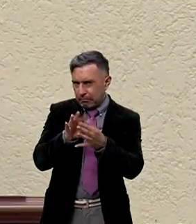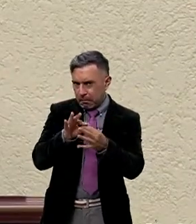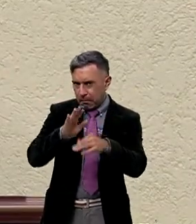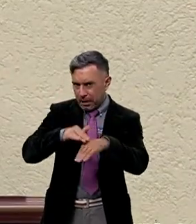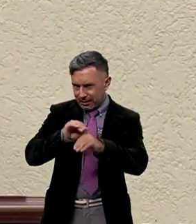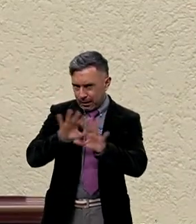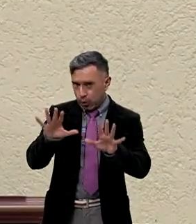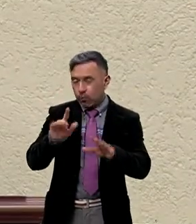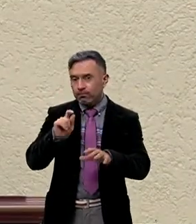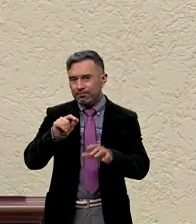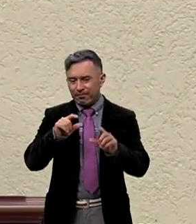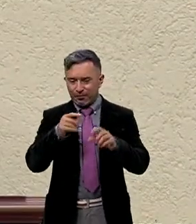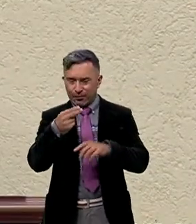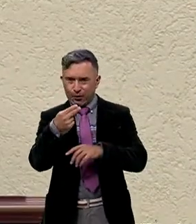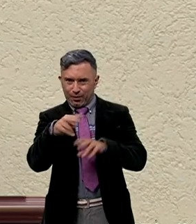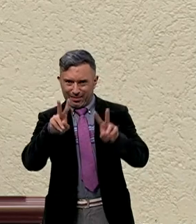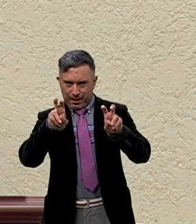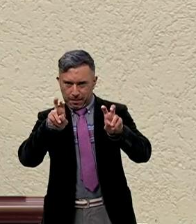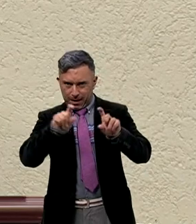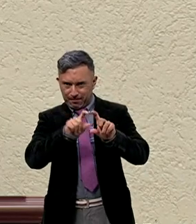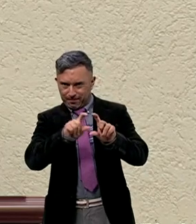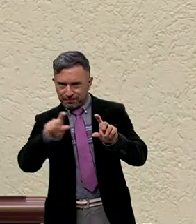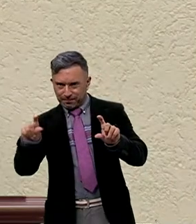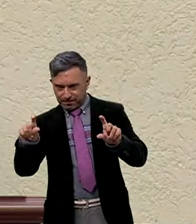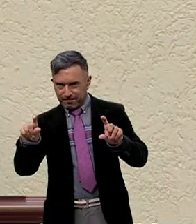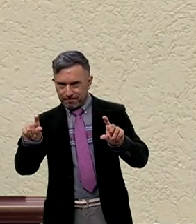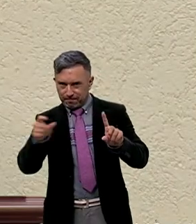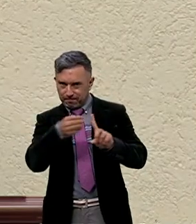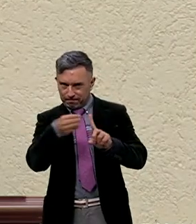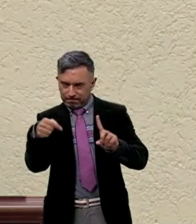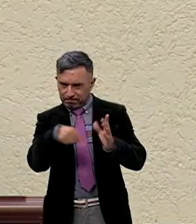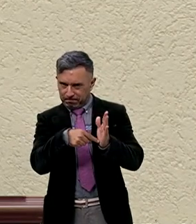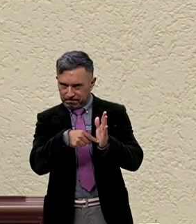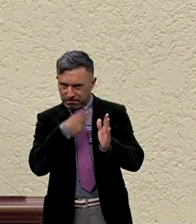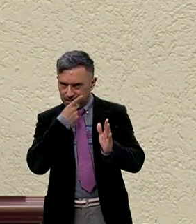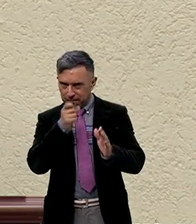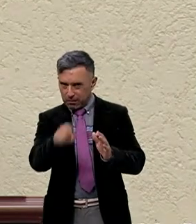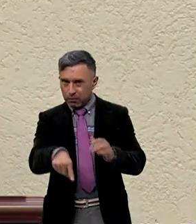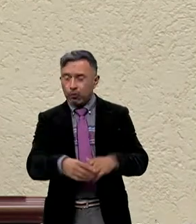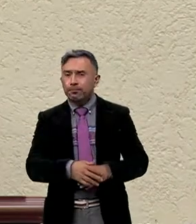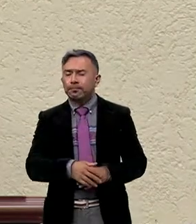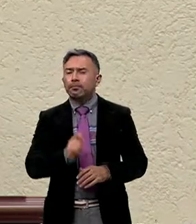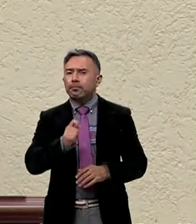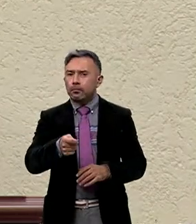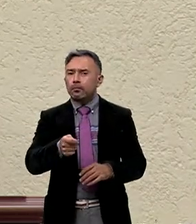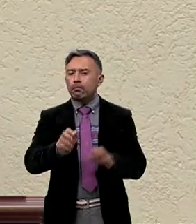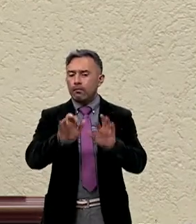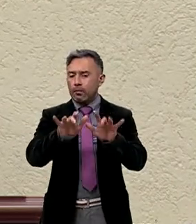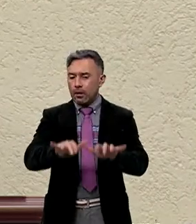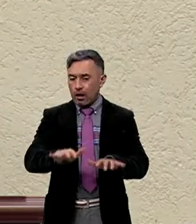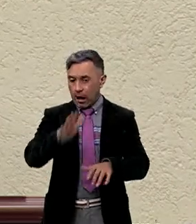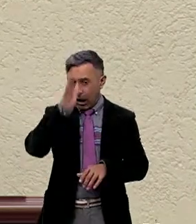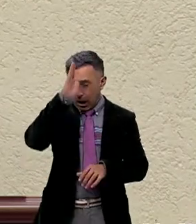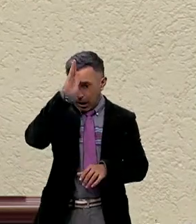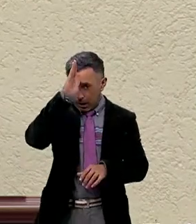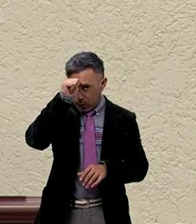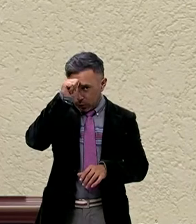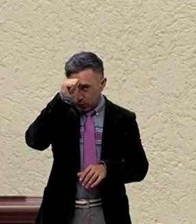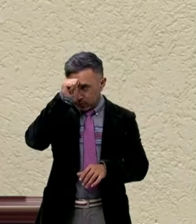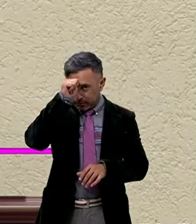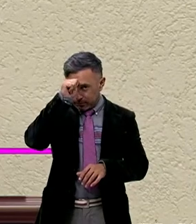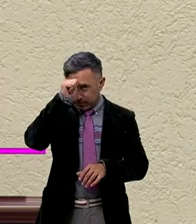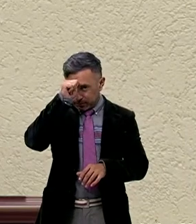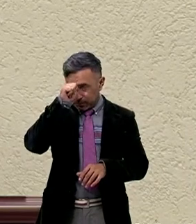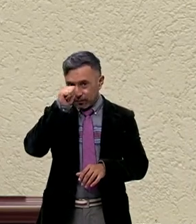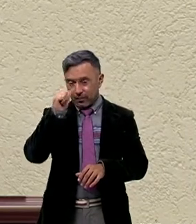lo define o lo señala un acuerdo en el que es formal se formalizará con la votación